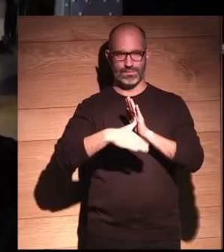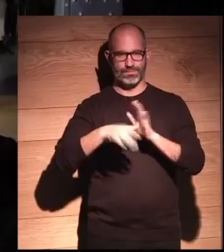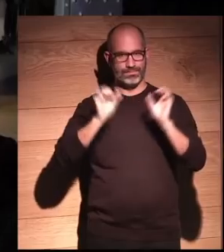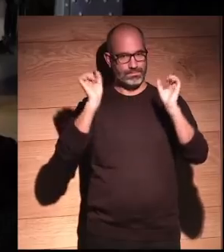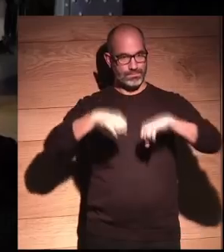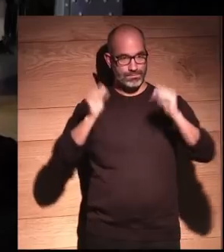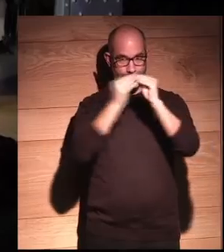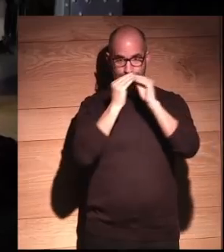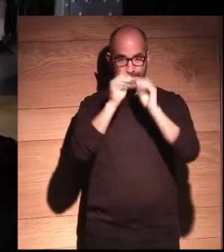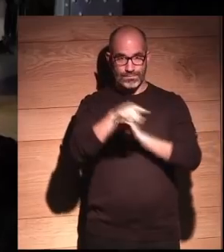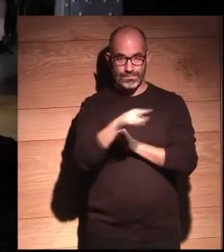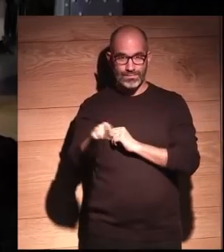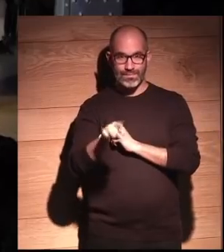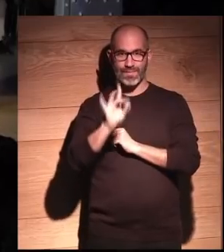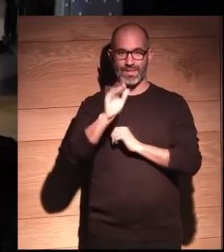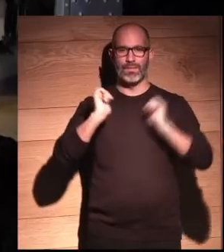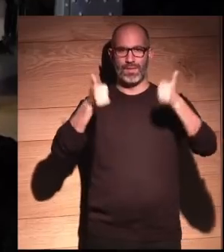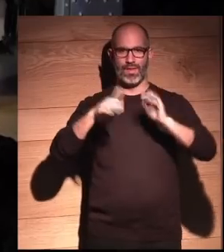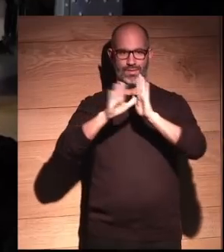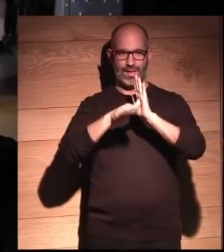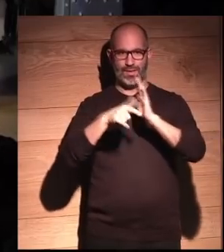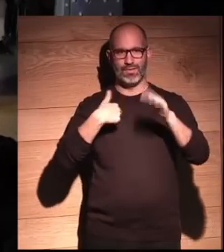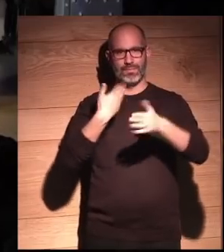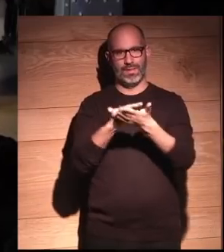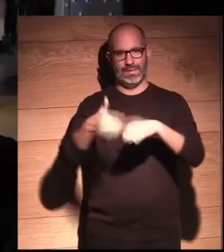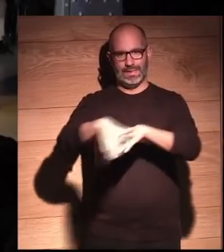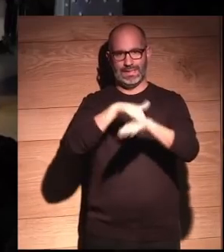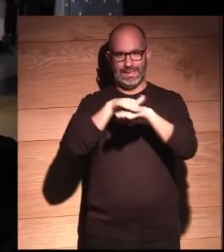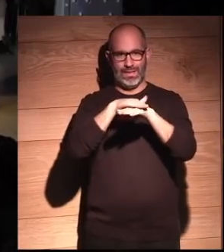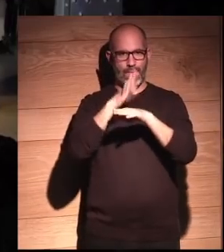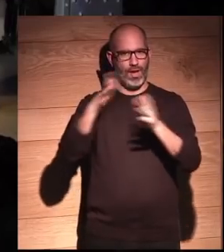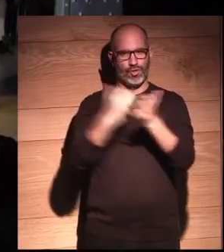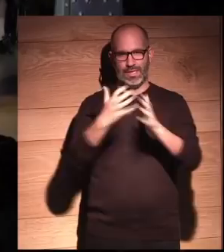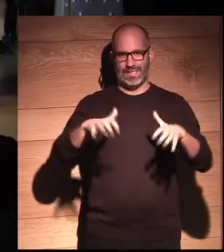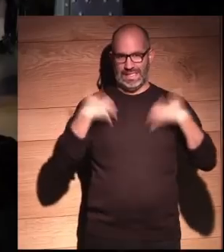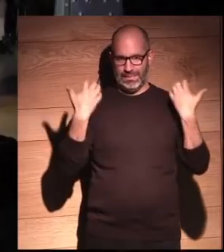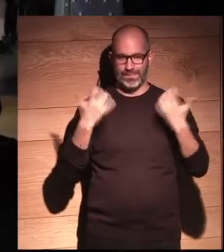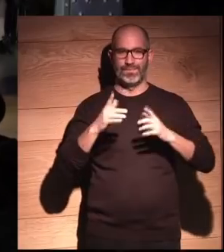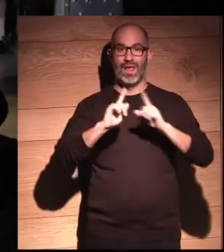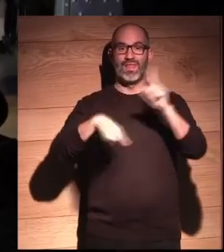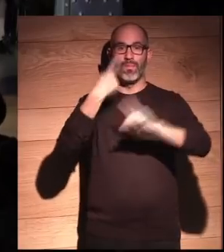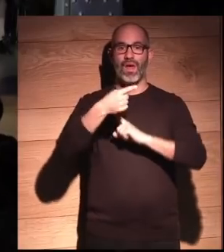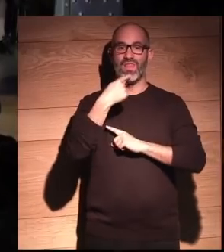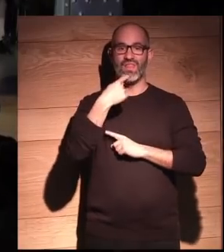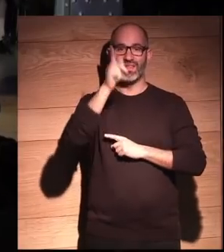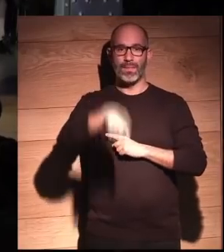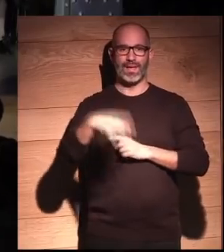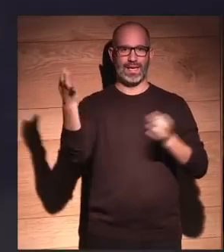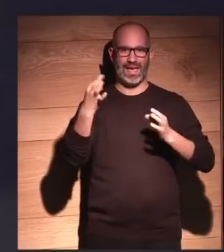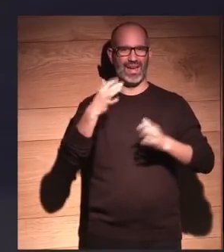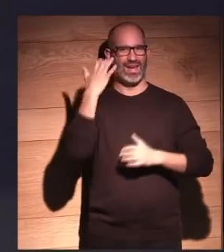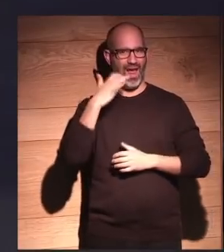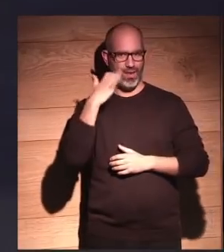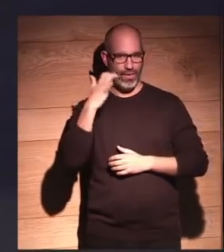de acuerdo, no? O sea, hemos empezado tarde, así que les pido disculpas porque a todos nos da rabia. Después hay que decir que es